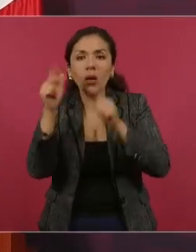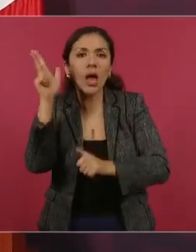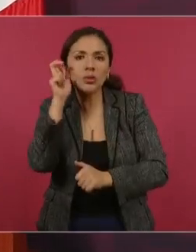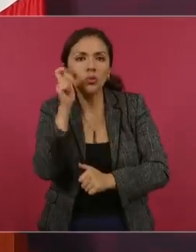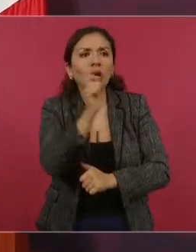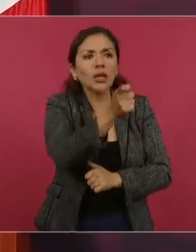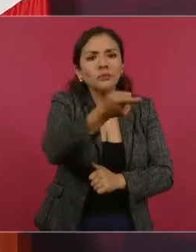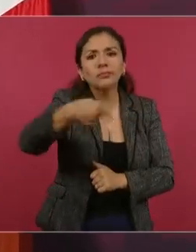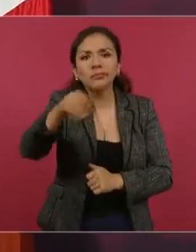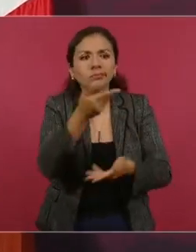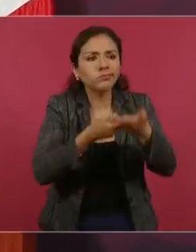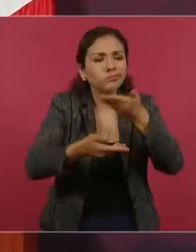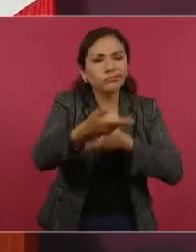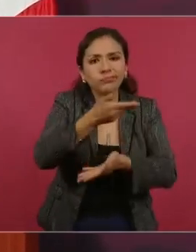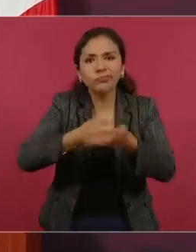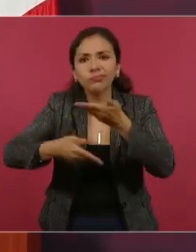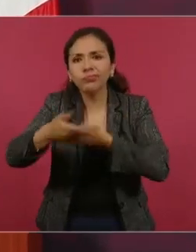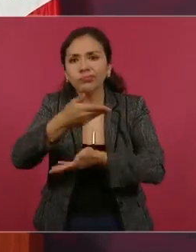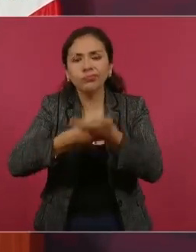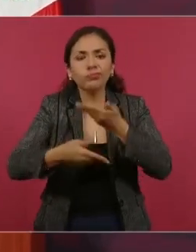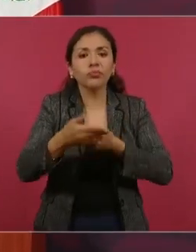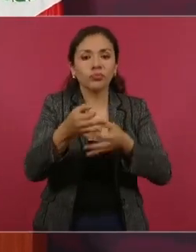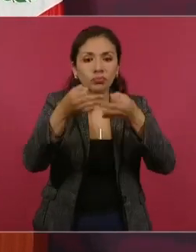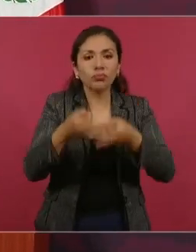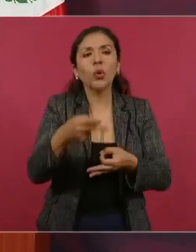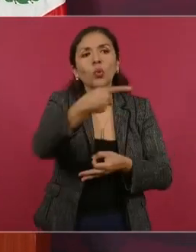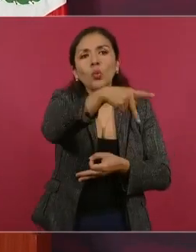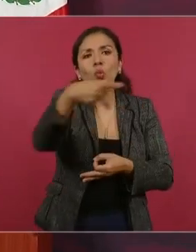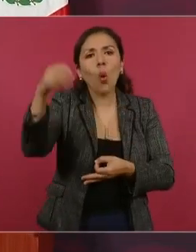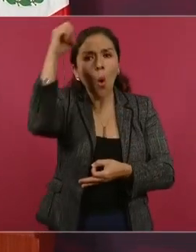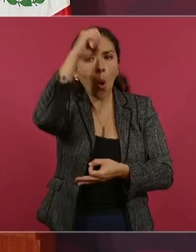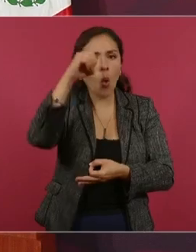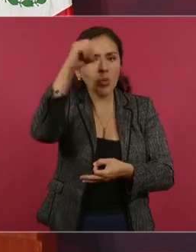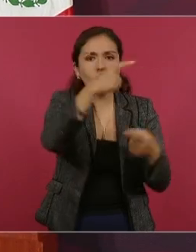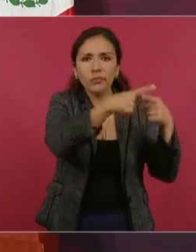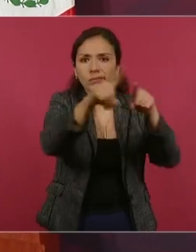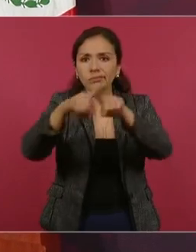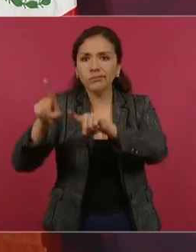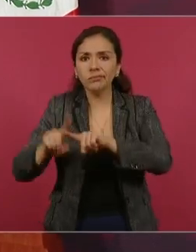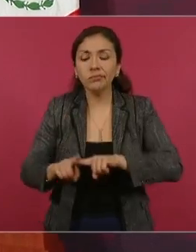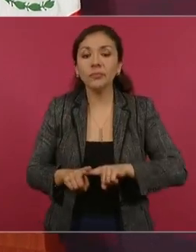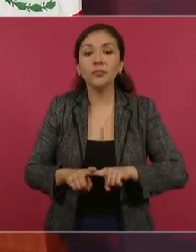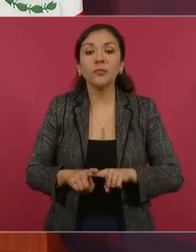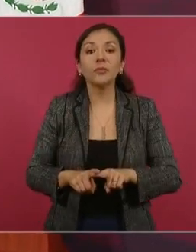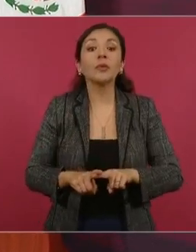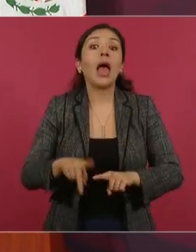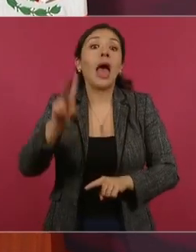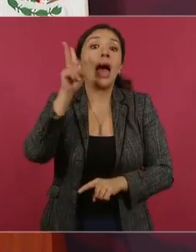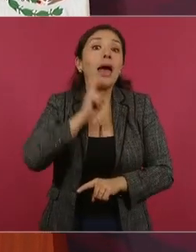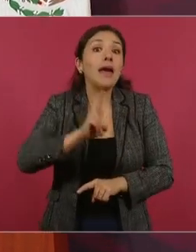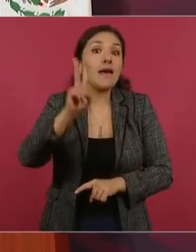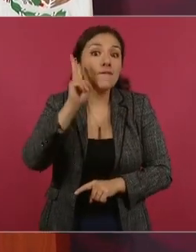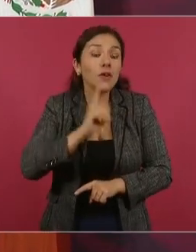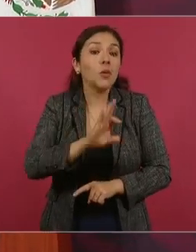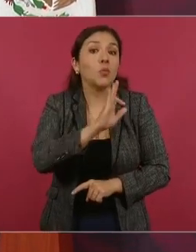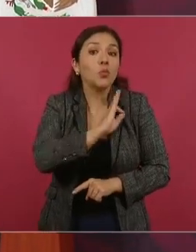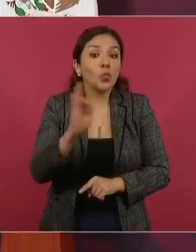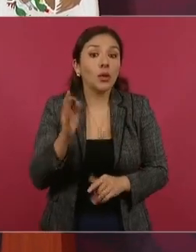que todos podamos dar nuestro punto de vista, a ver si logramos